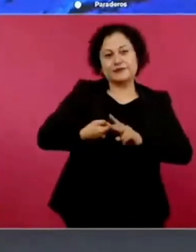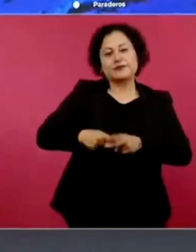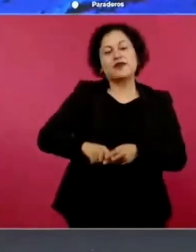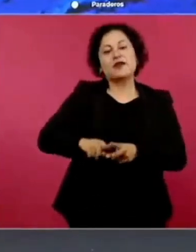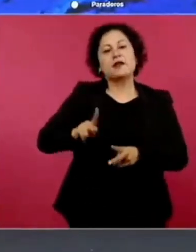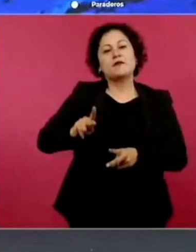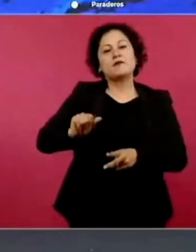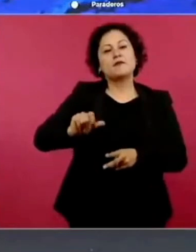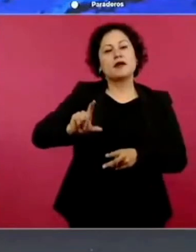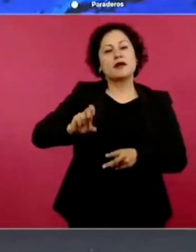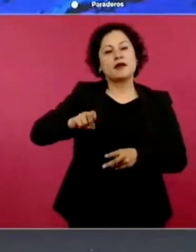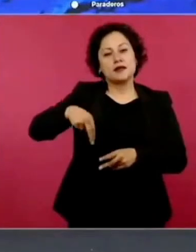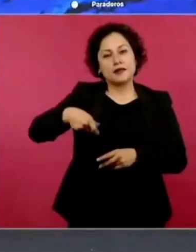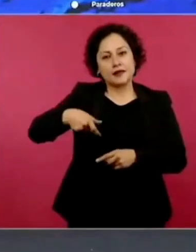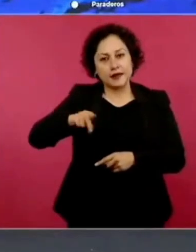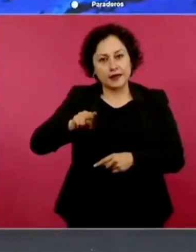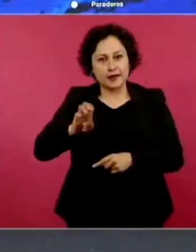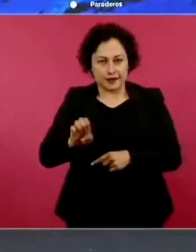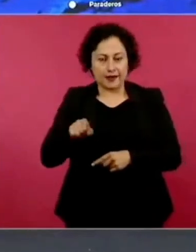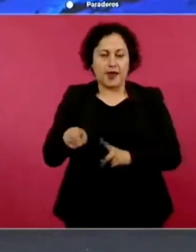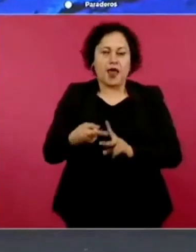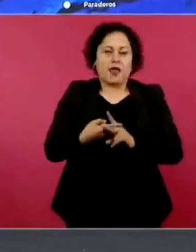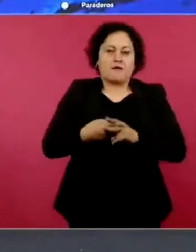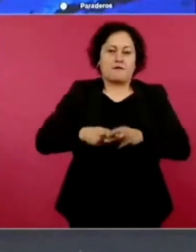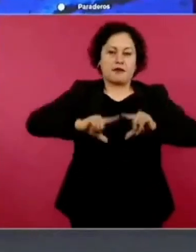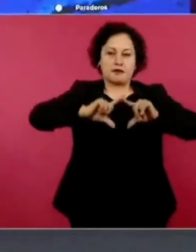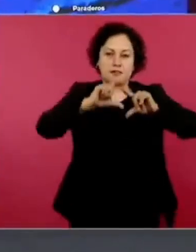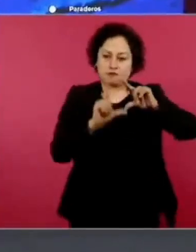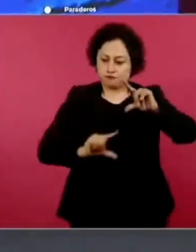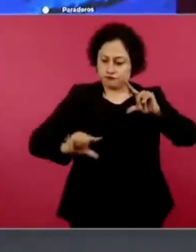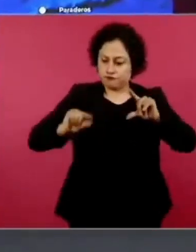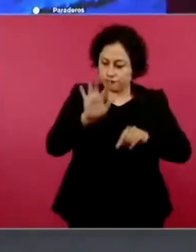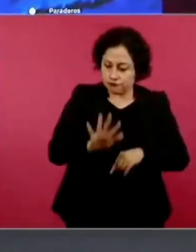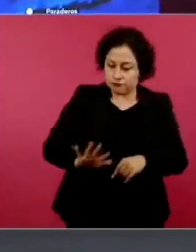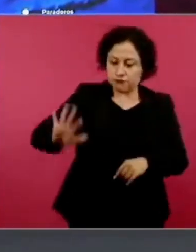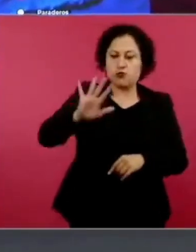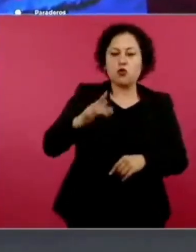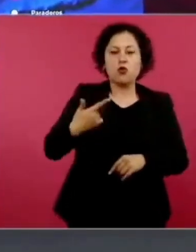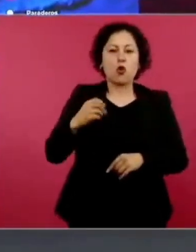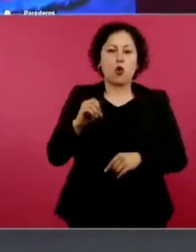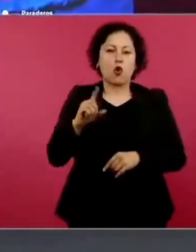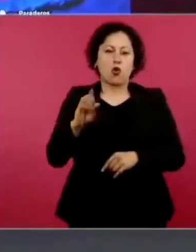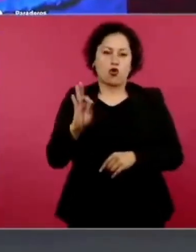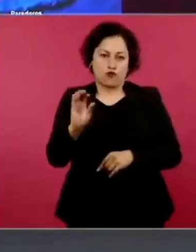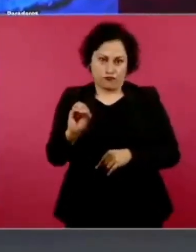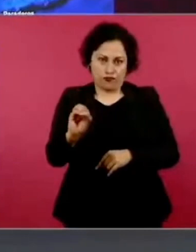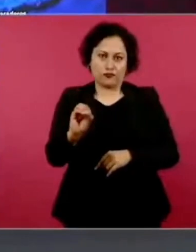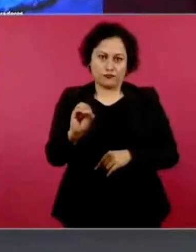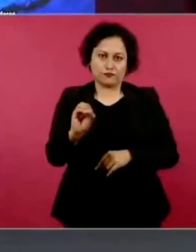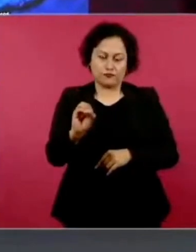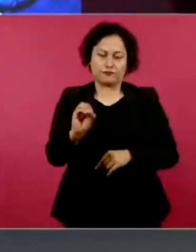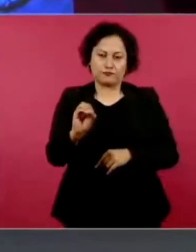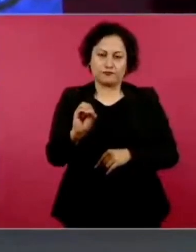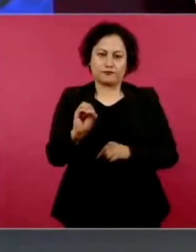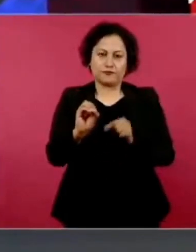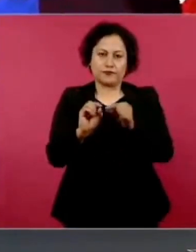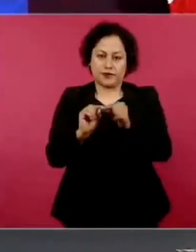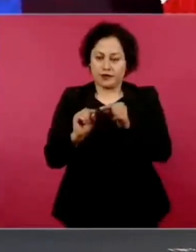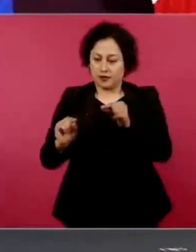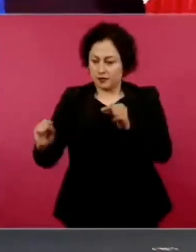por el Golfo ya se terminó y ya llegó